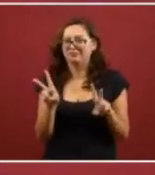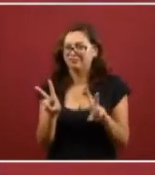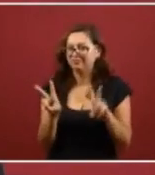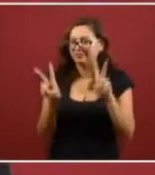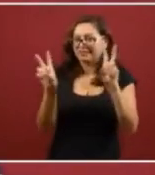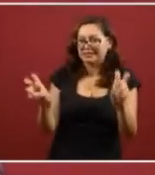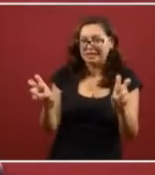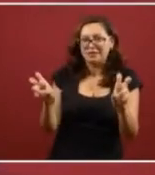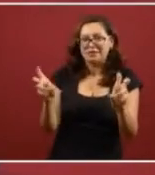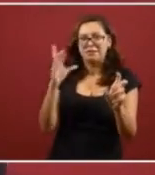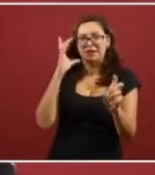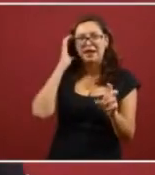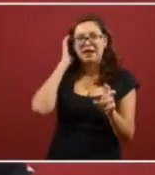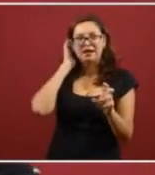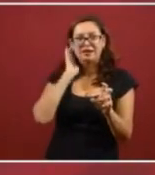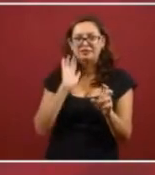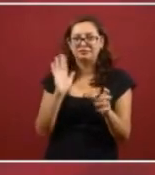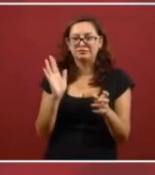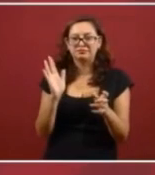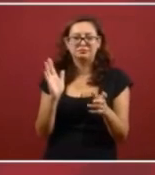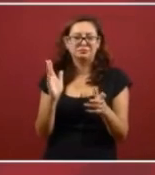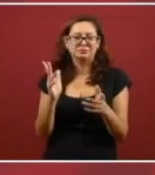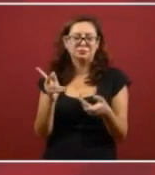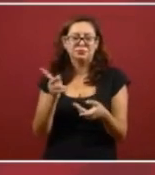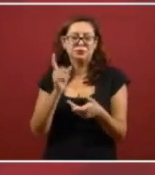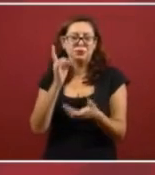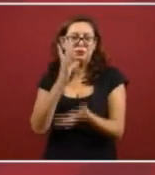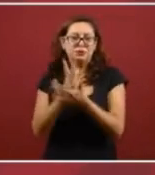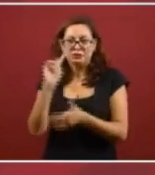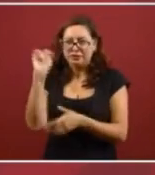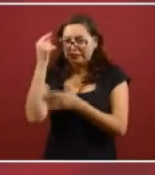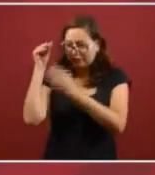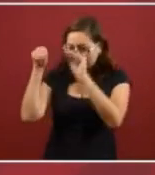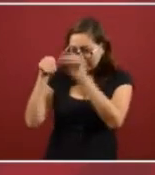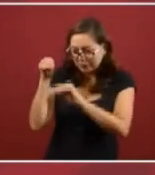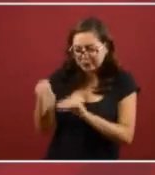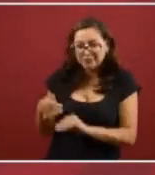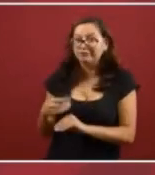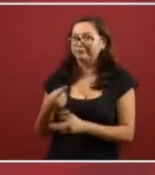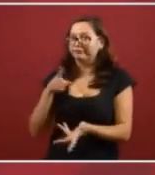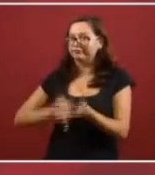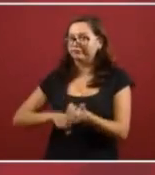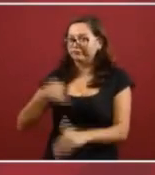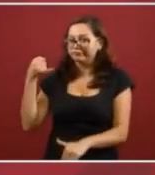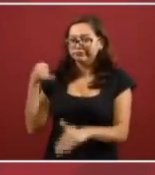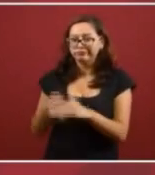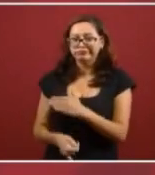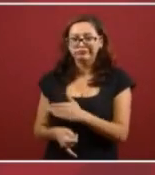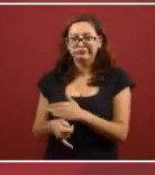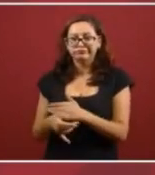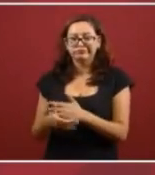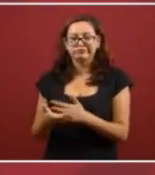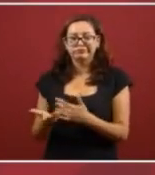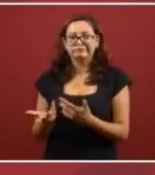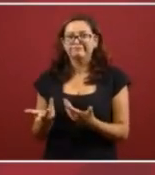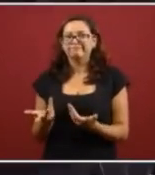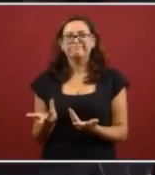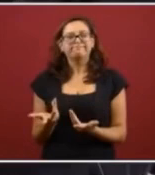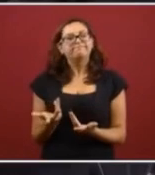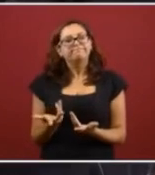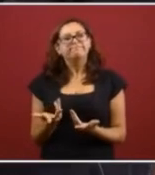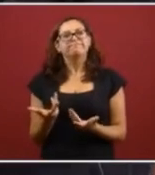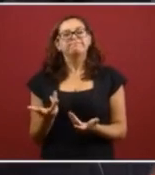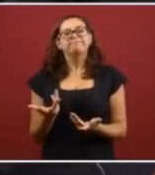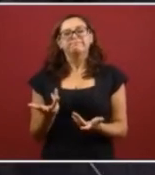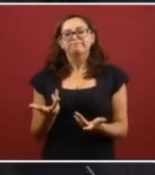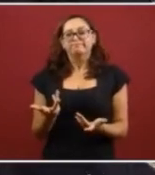even a matter of técnico technical matters. Es un asunto it's a matter of que tiene que ver has